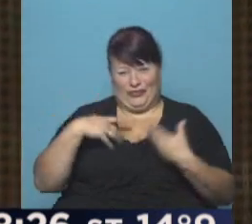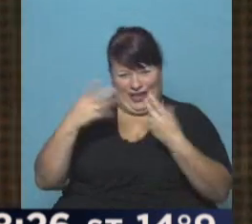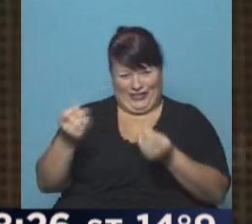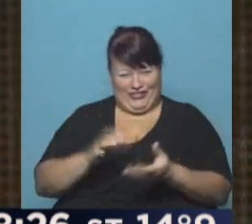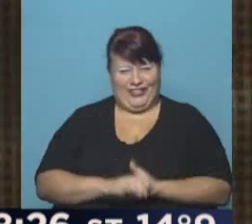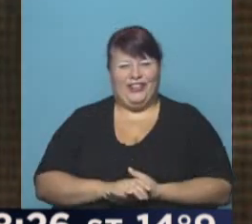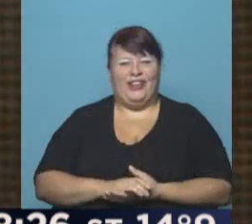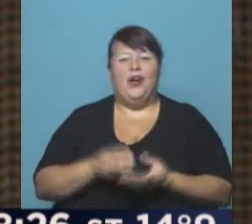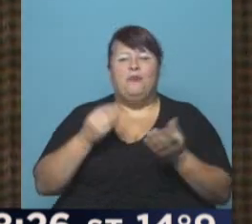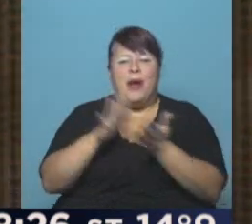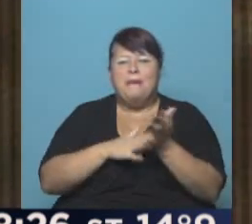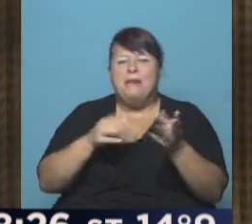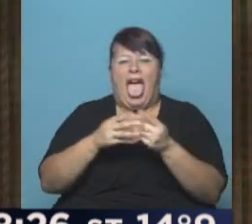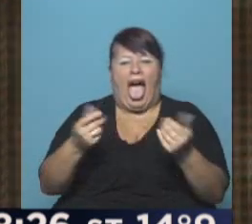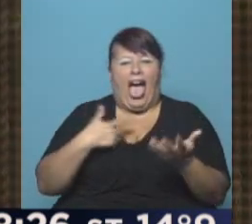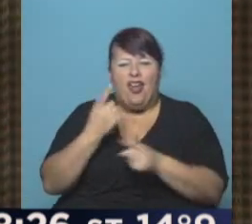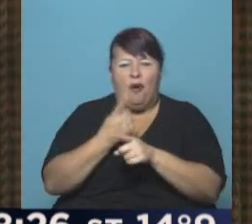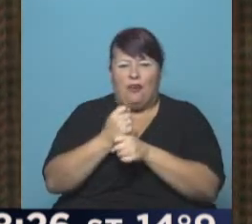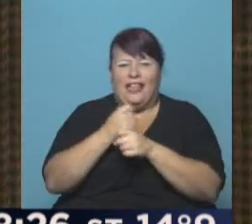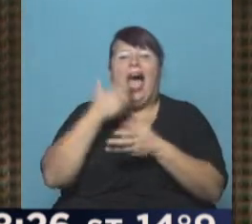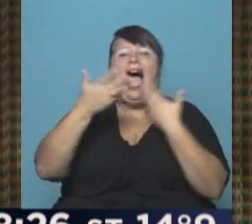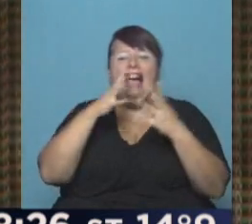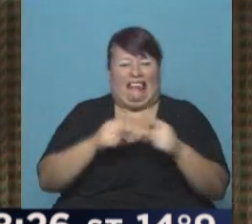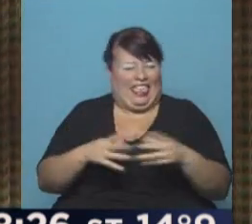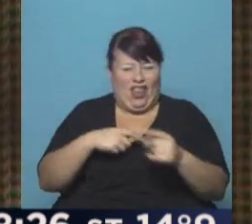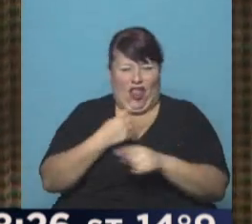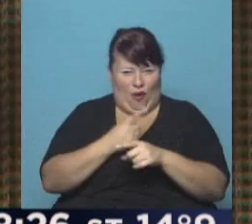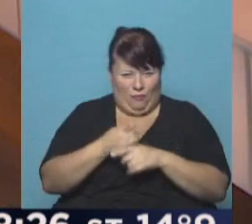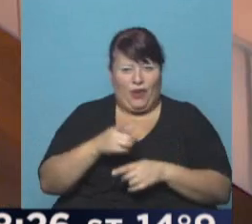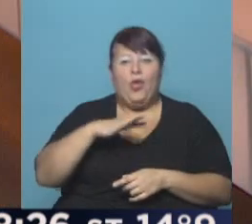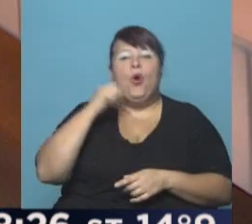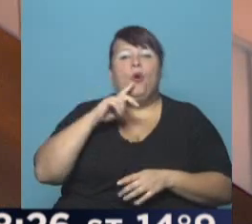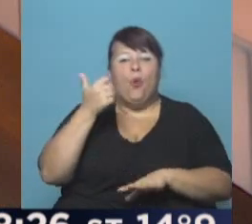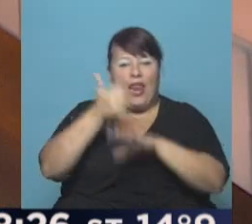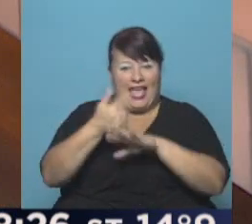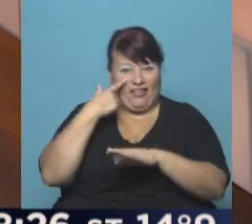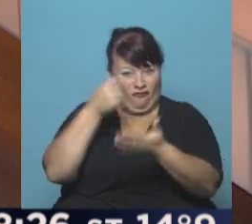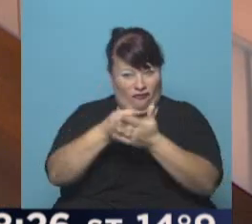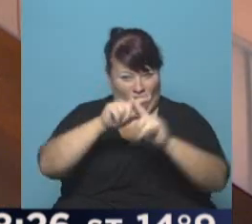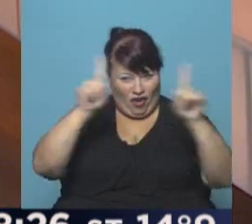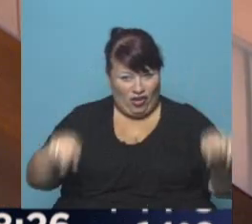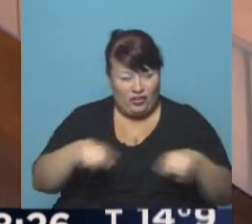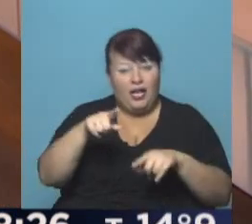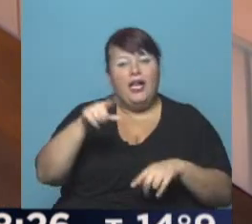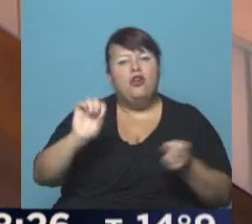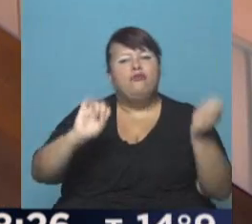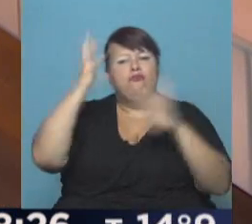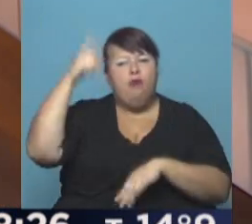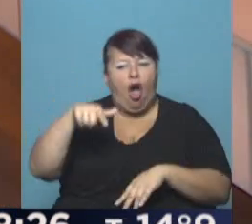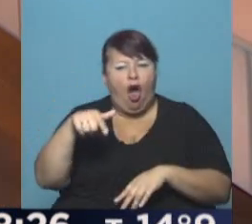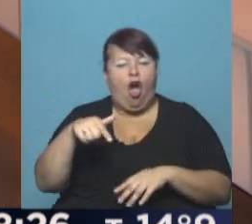ayudo. Porque se pega mucho y no puedo trabajar, hablar y hacer esto. Julieta el Ghoul está a mis espaldas porque esta moda